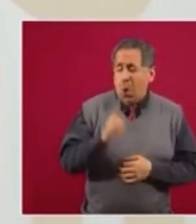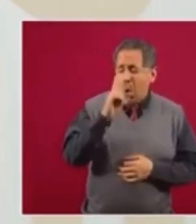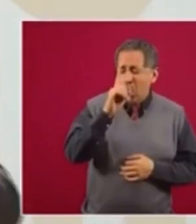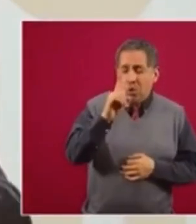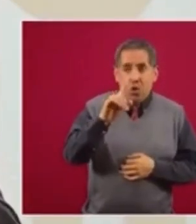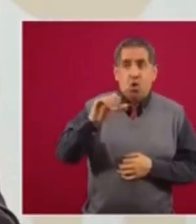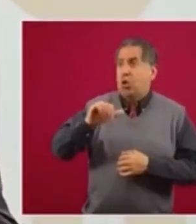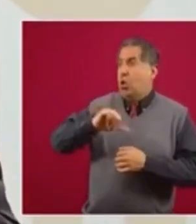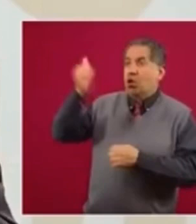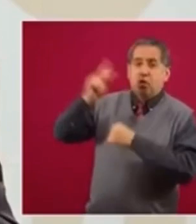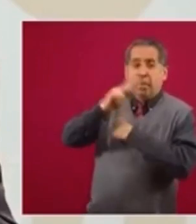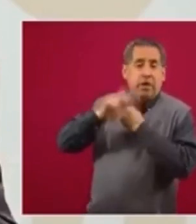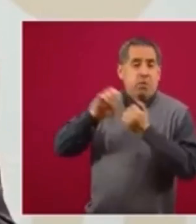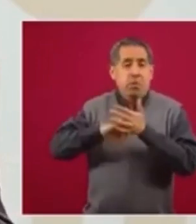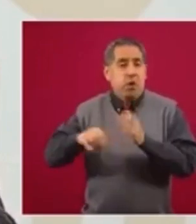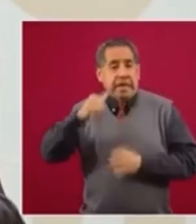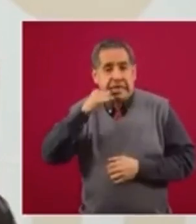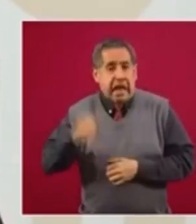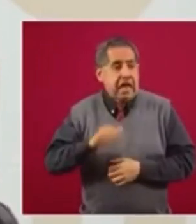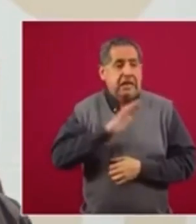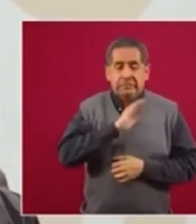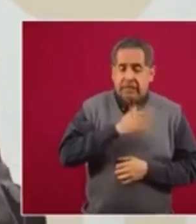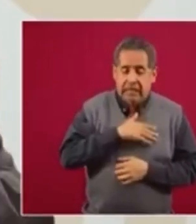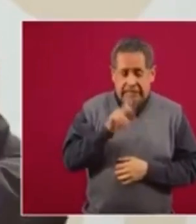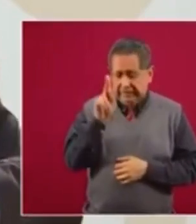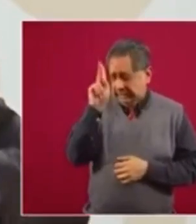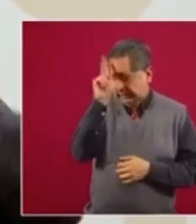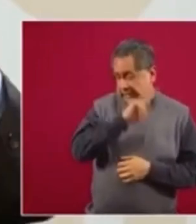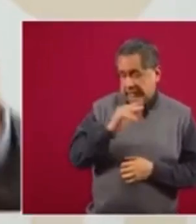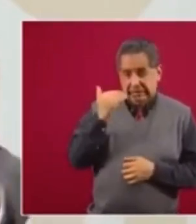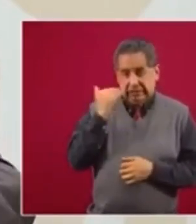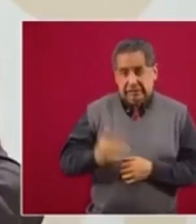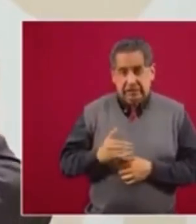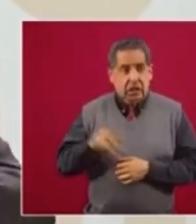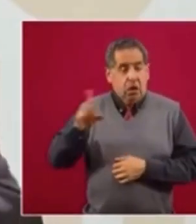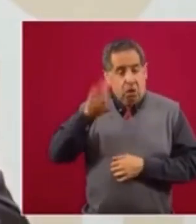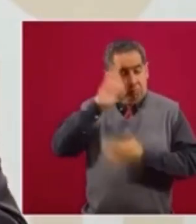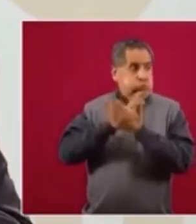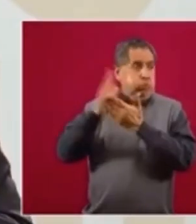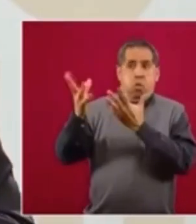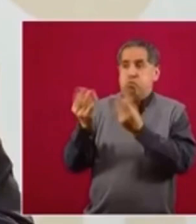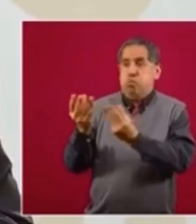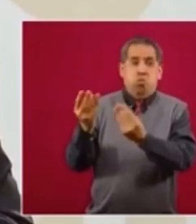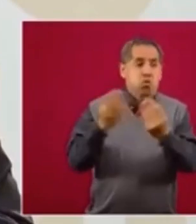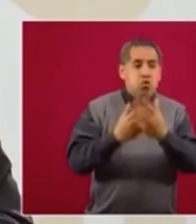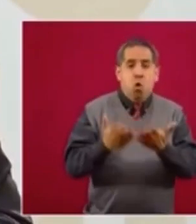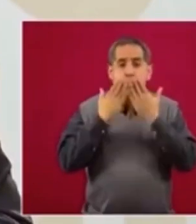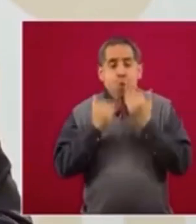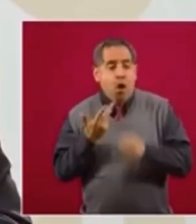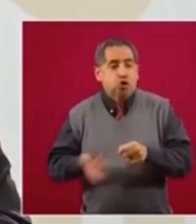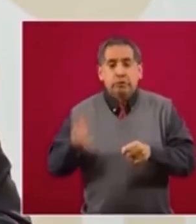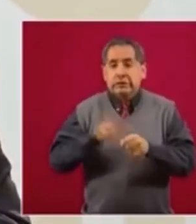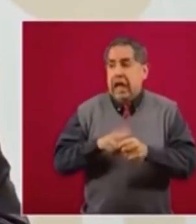en otros países como Italia y España fue precisamente que se rebasó la capacidad hospitalaria para atender a las